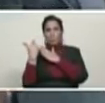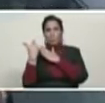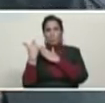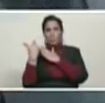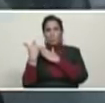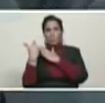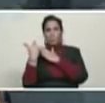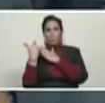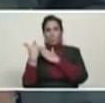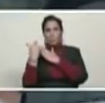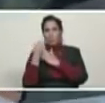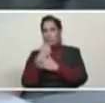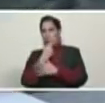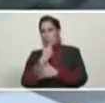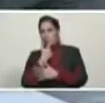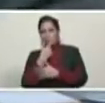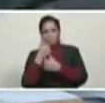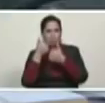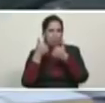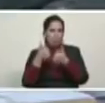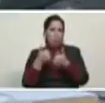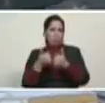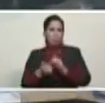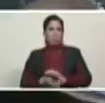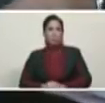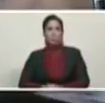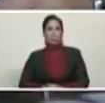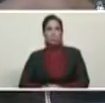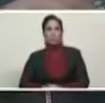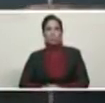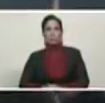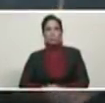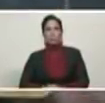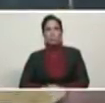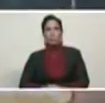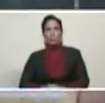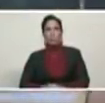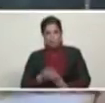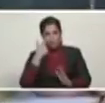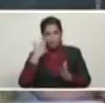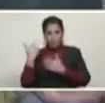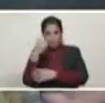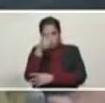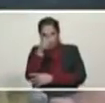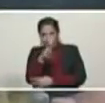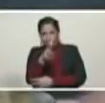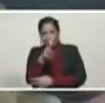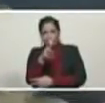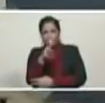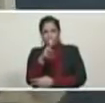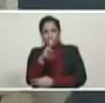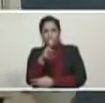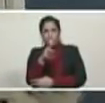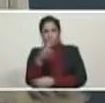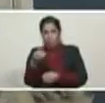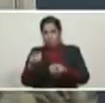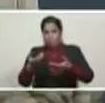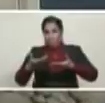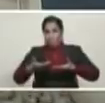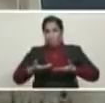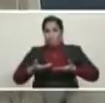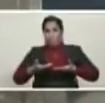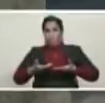esta obra maravillosa, que va a engalanar, por favor, y a presidir, bueno,